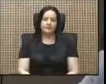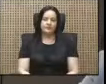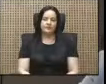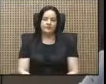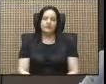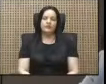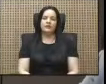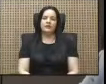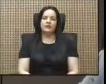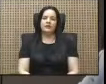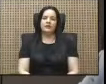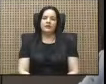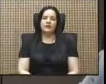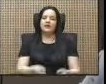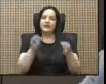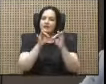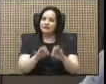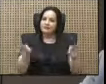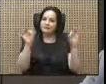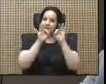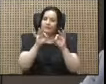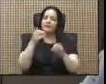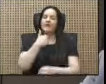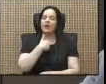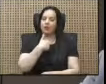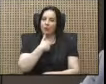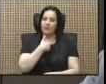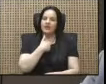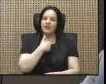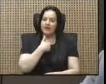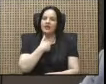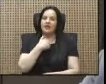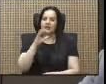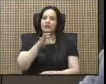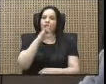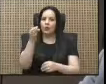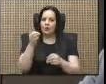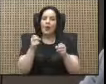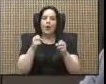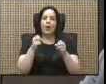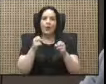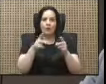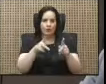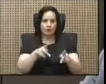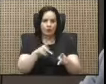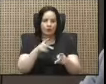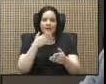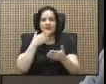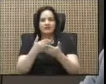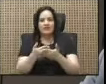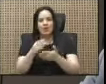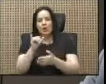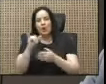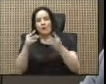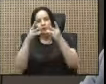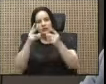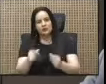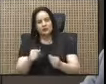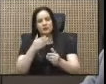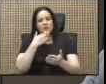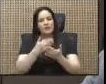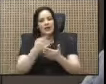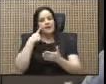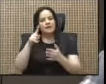es indispensable que cuente de manera oportuna y efectiva con un presupuesto efectivo para llegar,